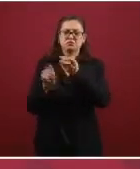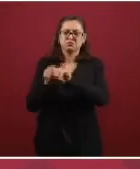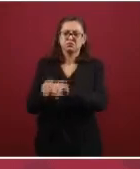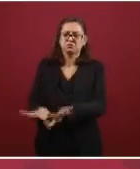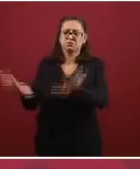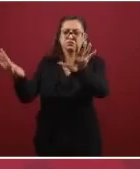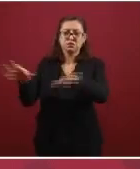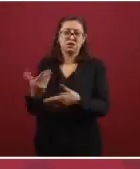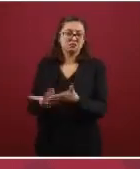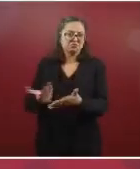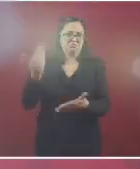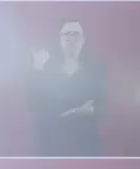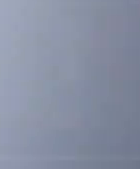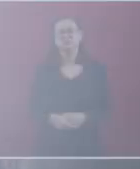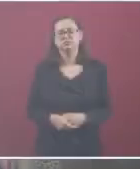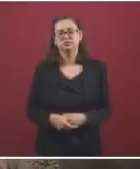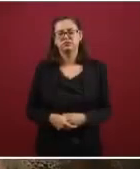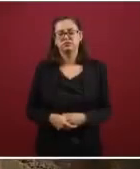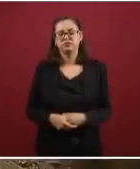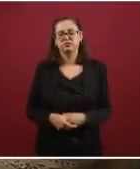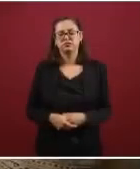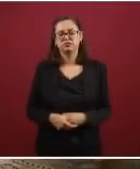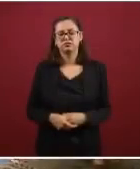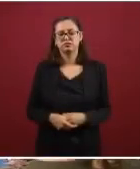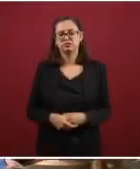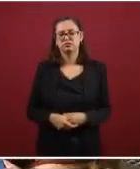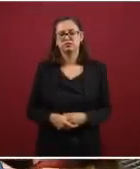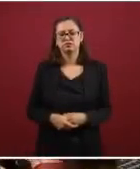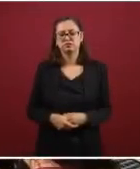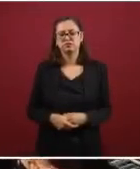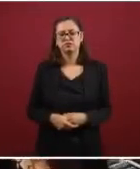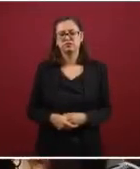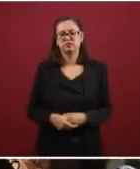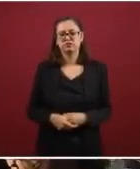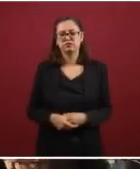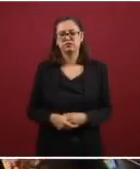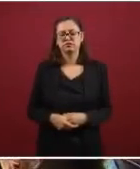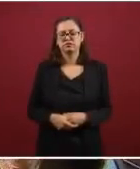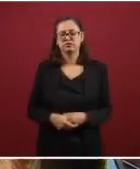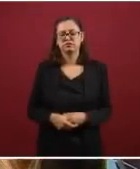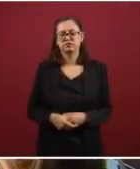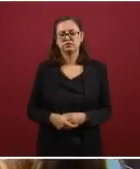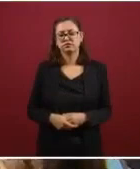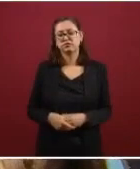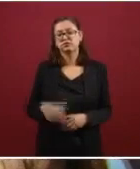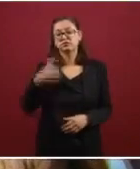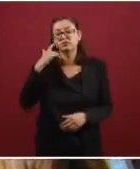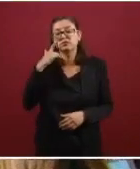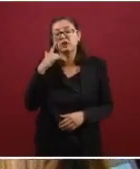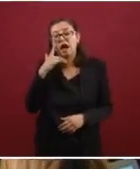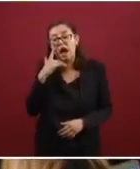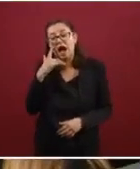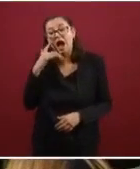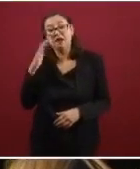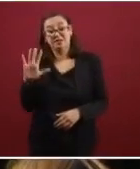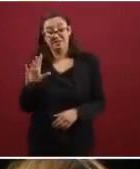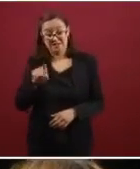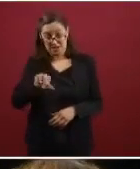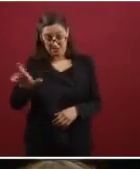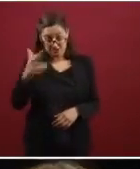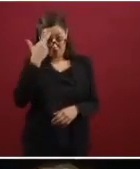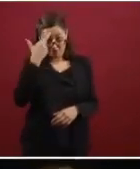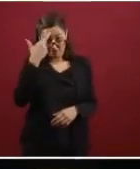Eso no existía antes. Ya no es, a ver, la exclusiva. ¿Se acuerdan cómo era?